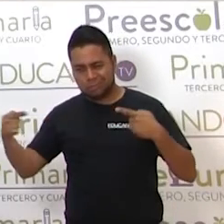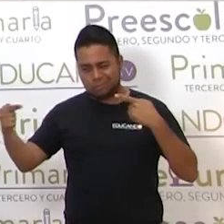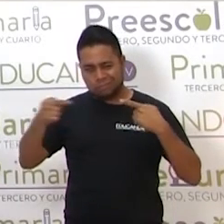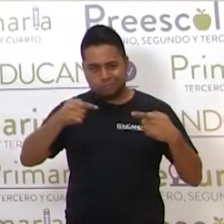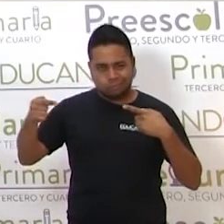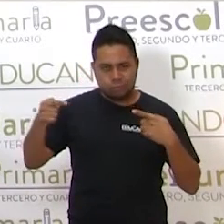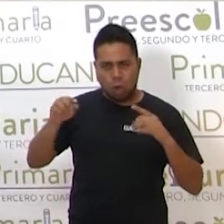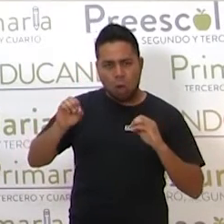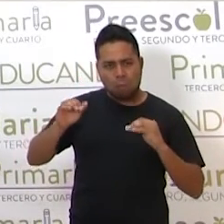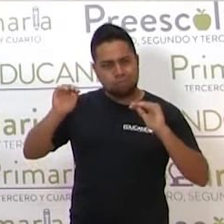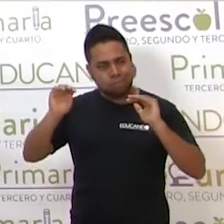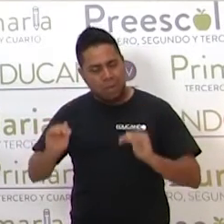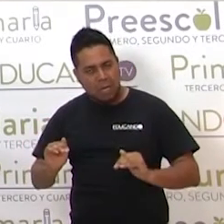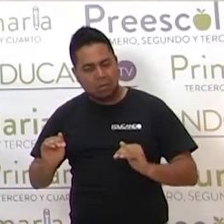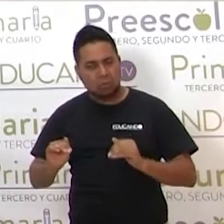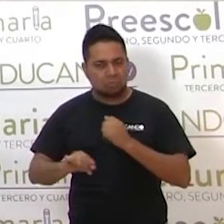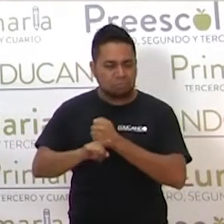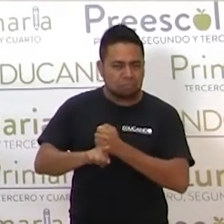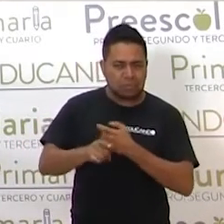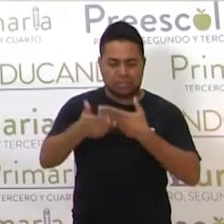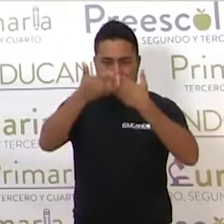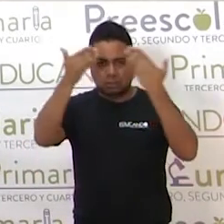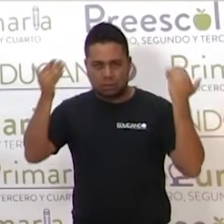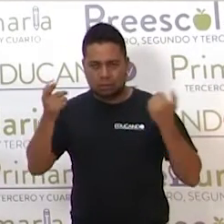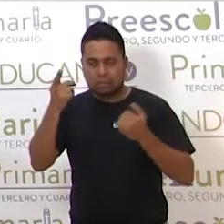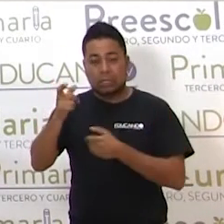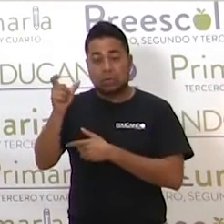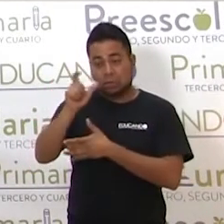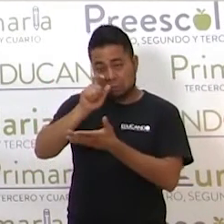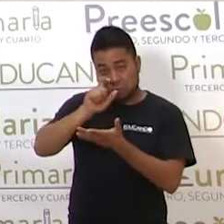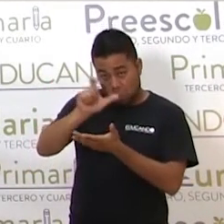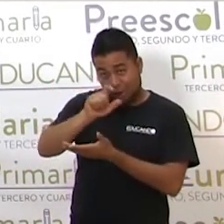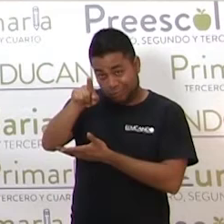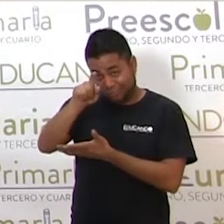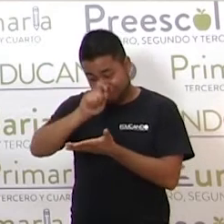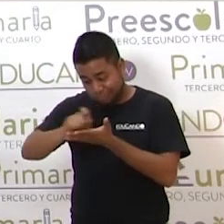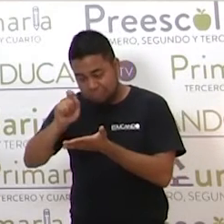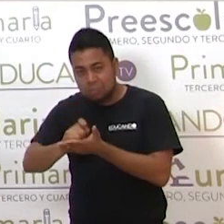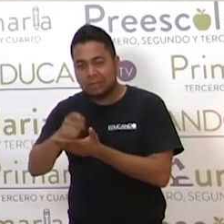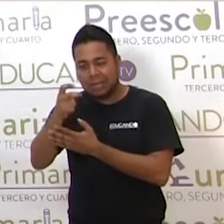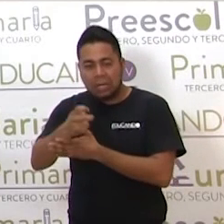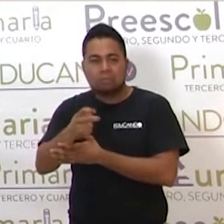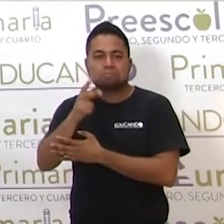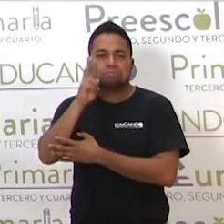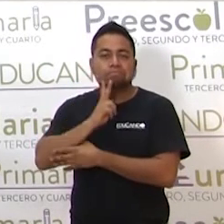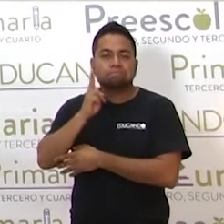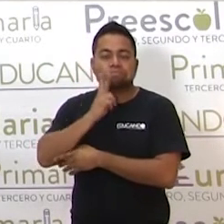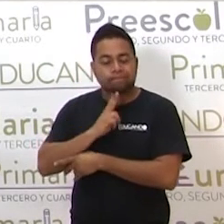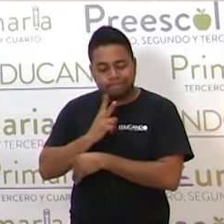se vería al momento que ustedes reescriban el cuento. Bien.